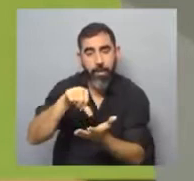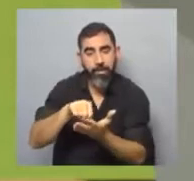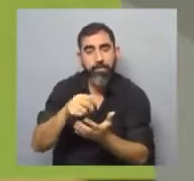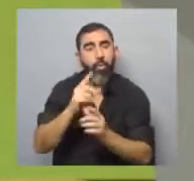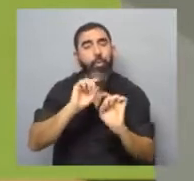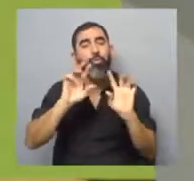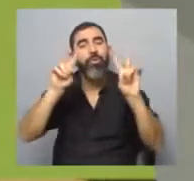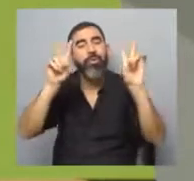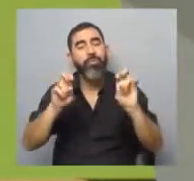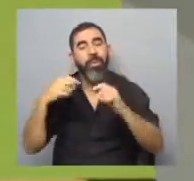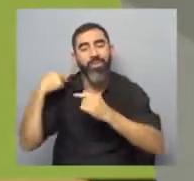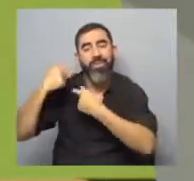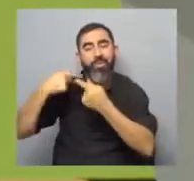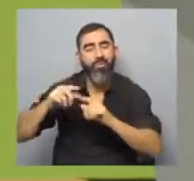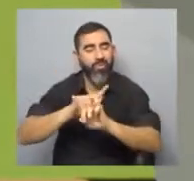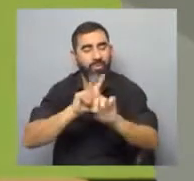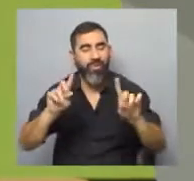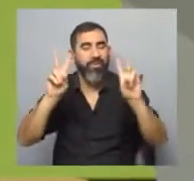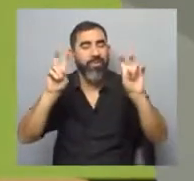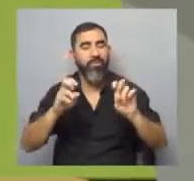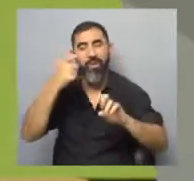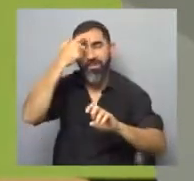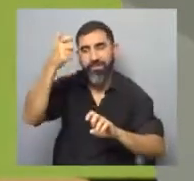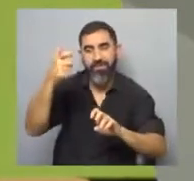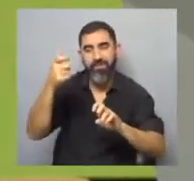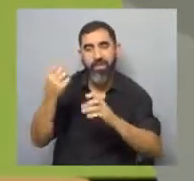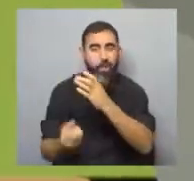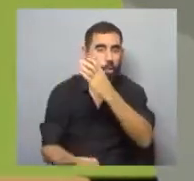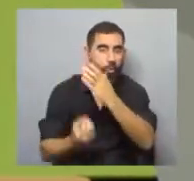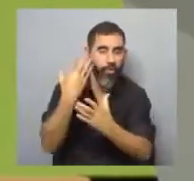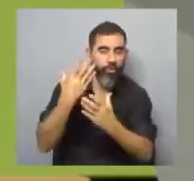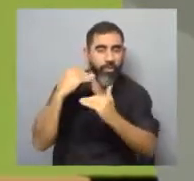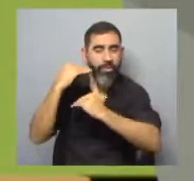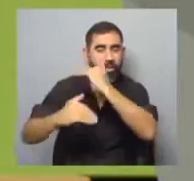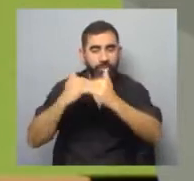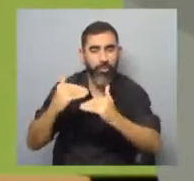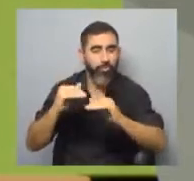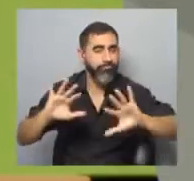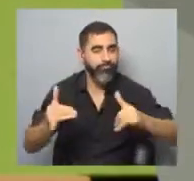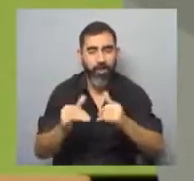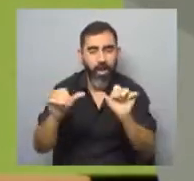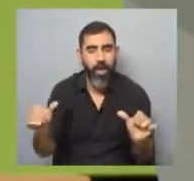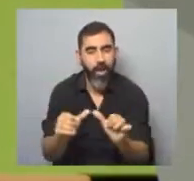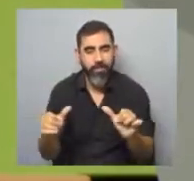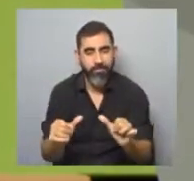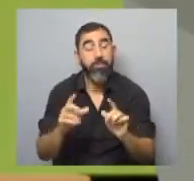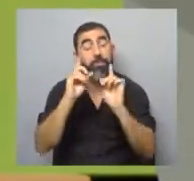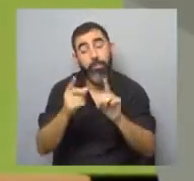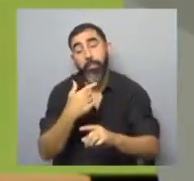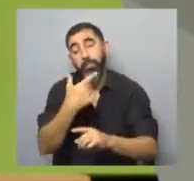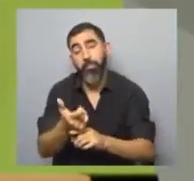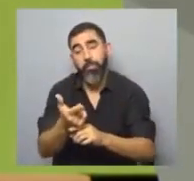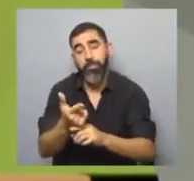en ese concepto tradicional de ciencia, innovación, desarrollo y aplicación, sino también, por ejemplo,